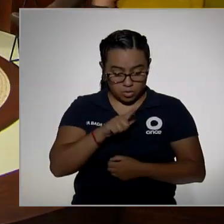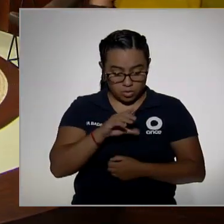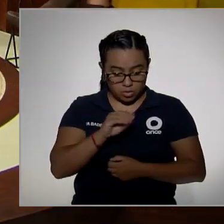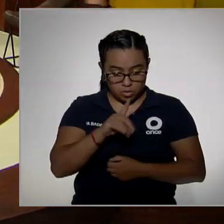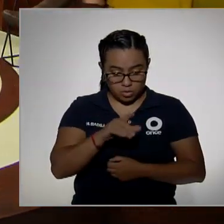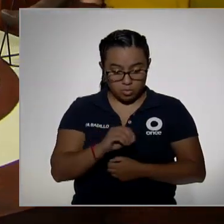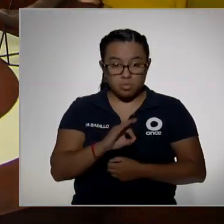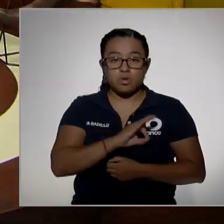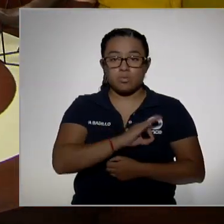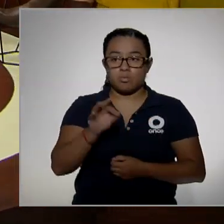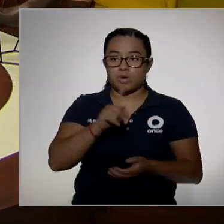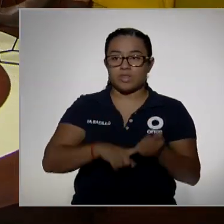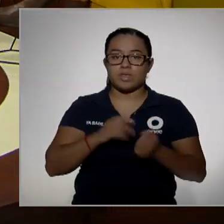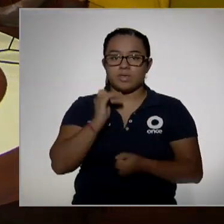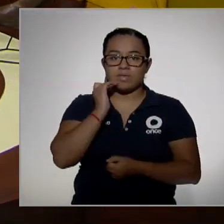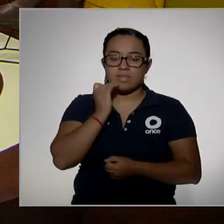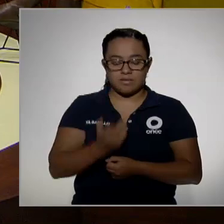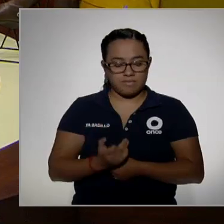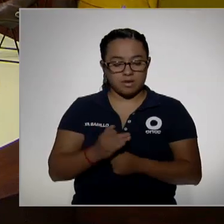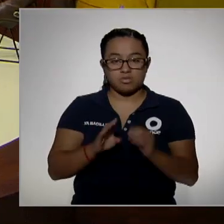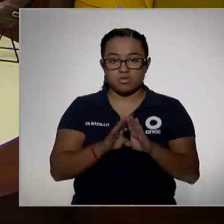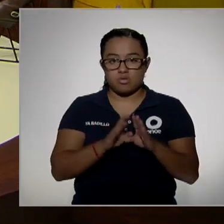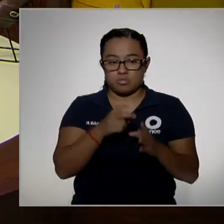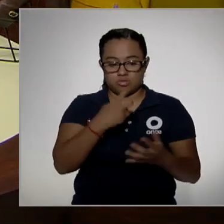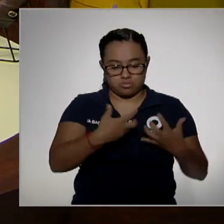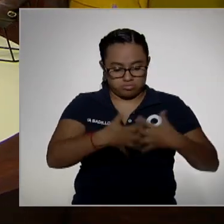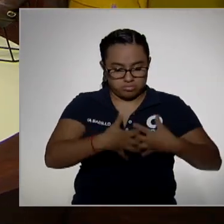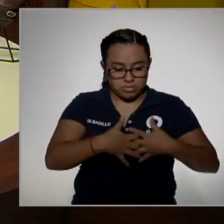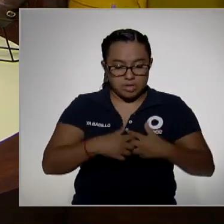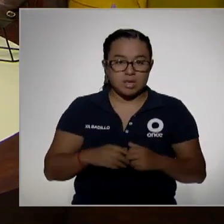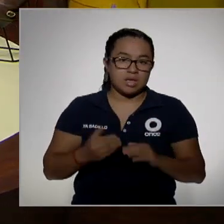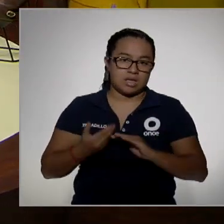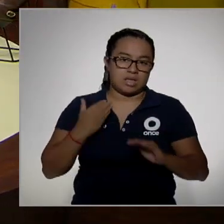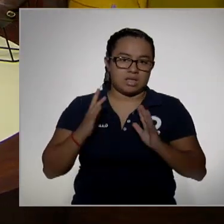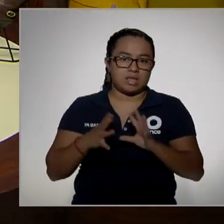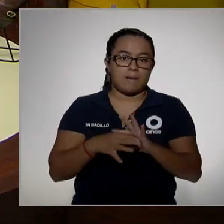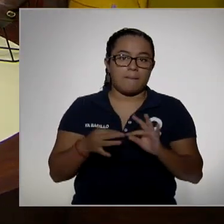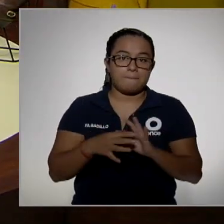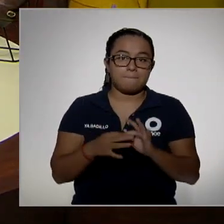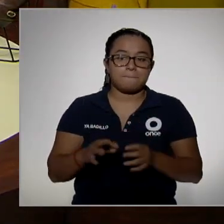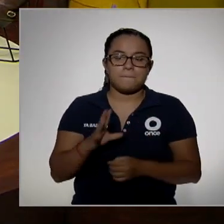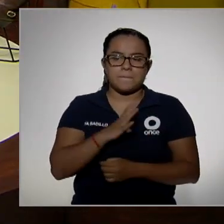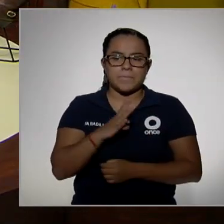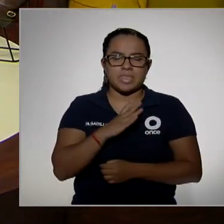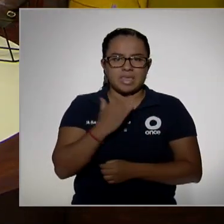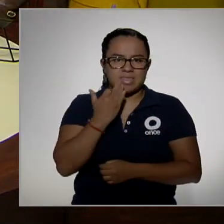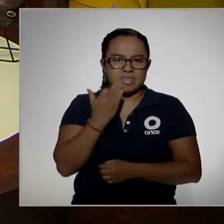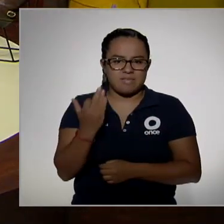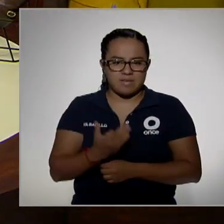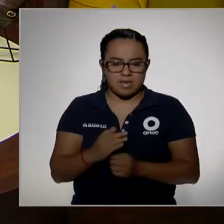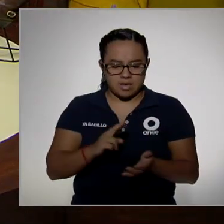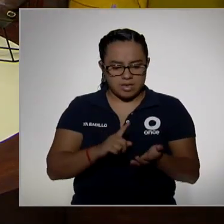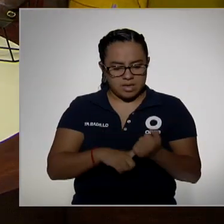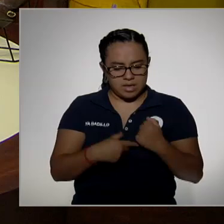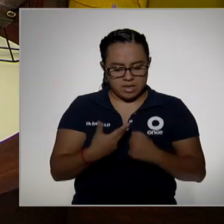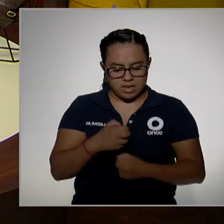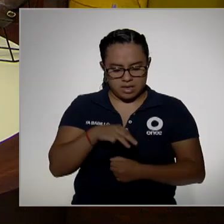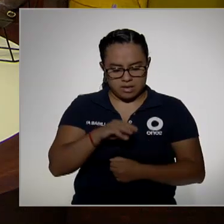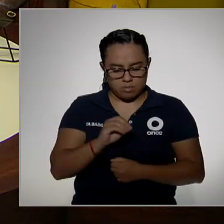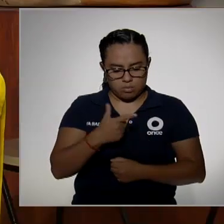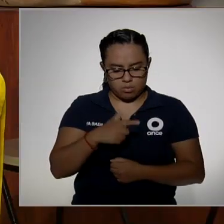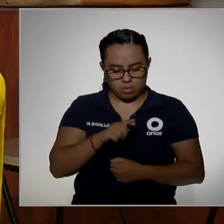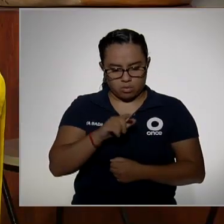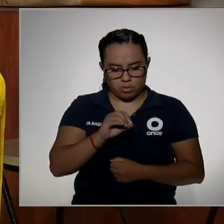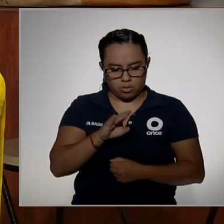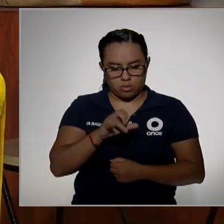pueden tener ya un defecto para su producción por ejemplo ya ya comentábamos que había defectos en la producción de hemoglobina que puede ser